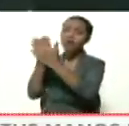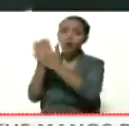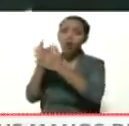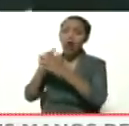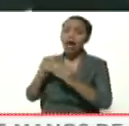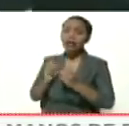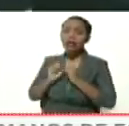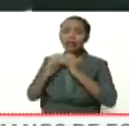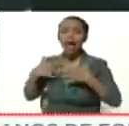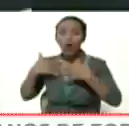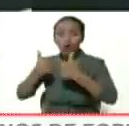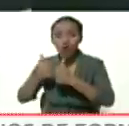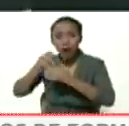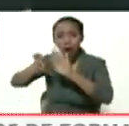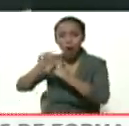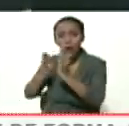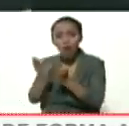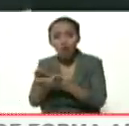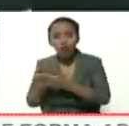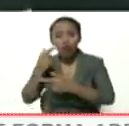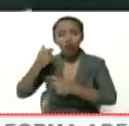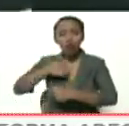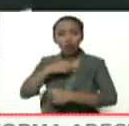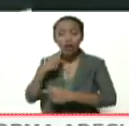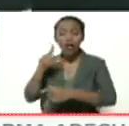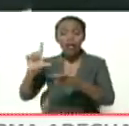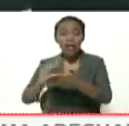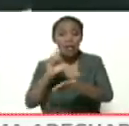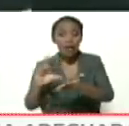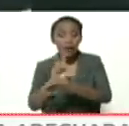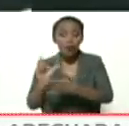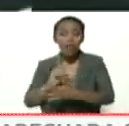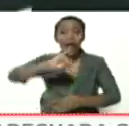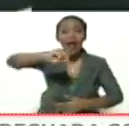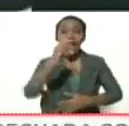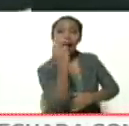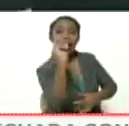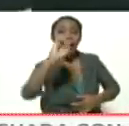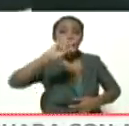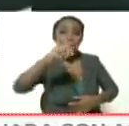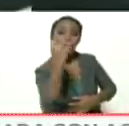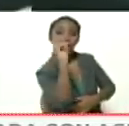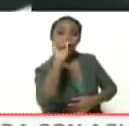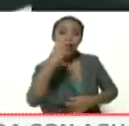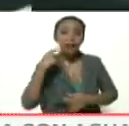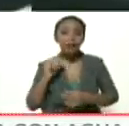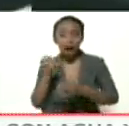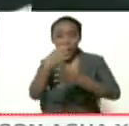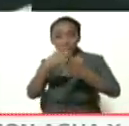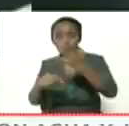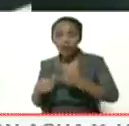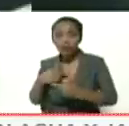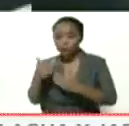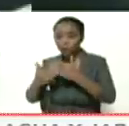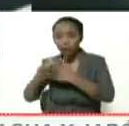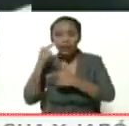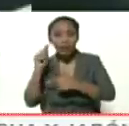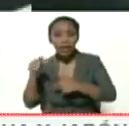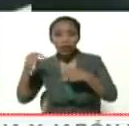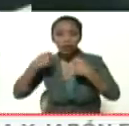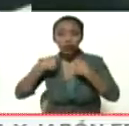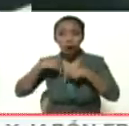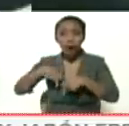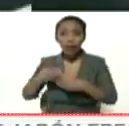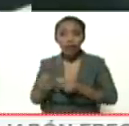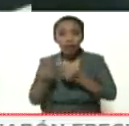tierra. La Biblia dice en el libro de Jeremías, capítulo 33, versículo 6, lo siguiente: he aquí yo les